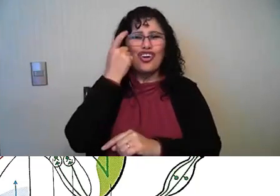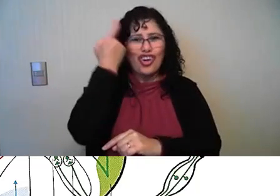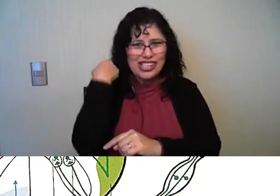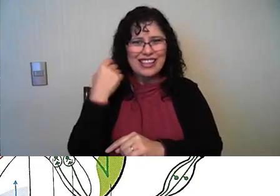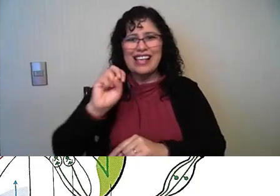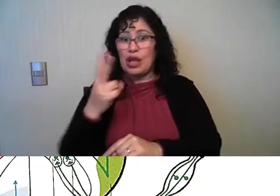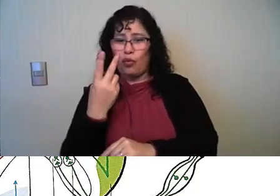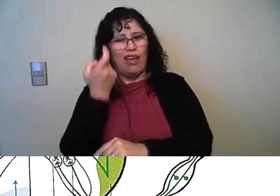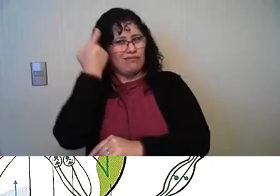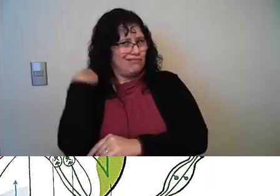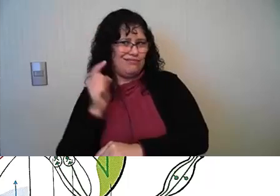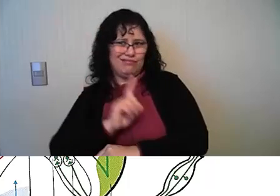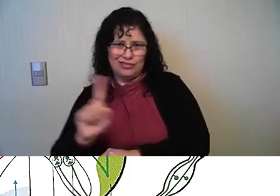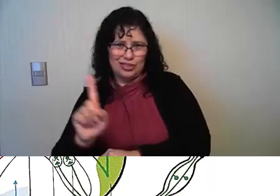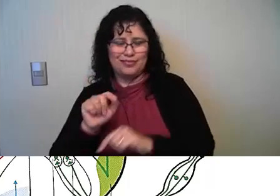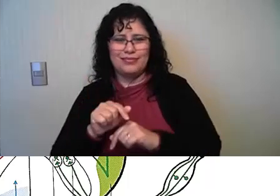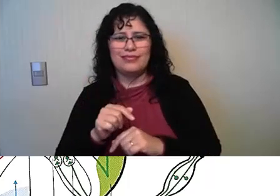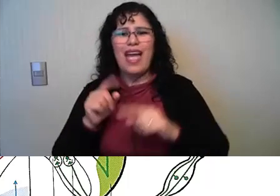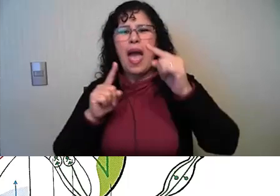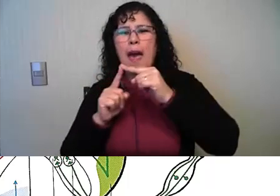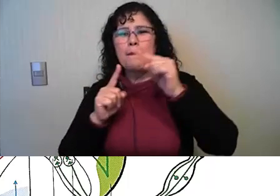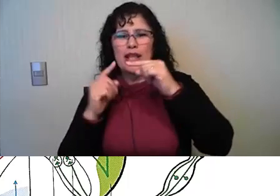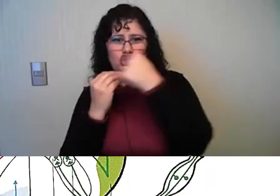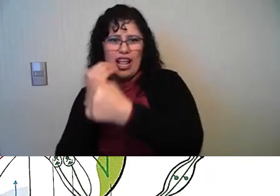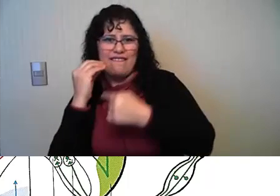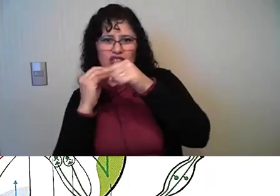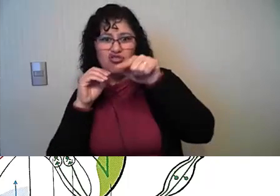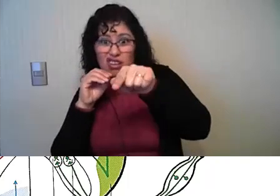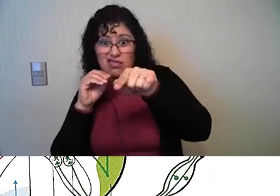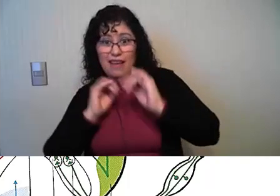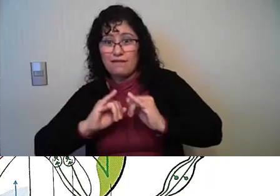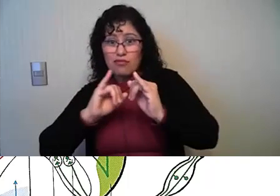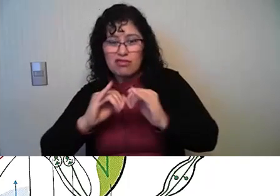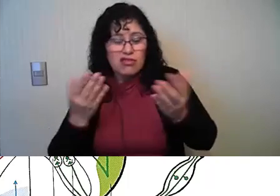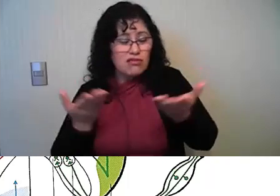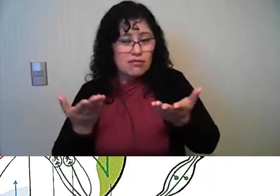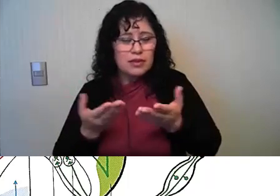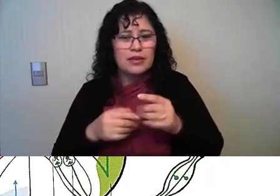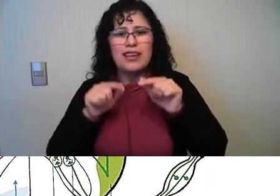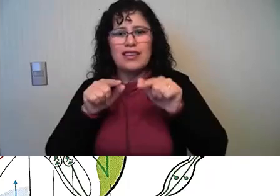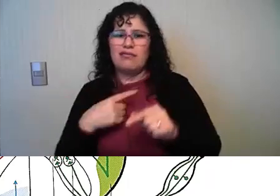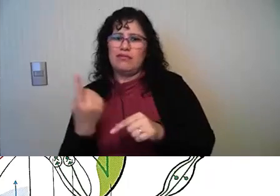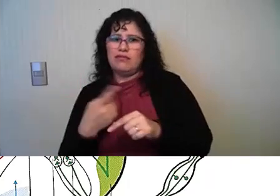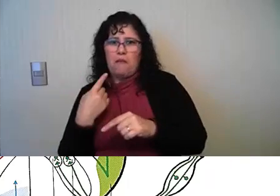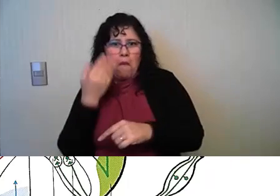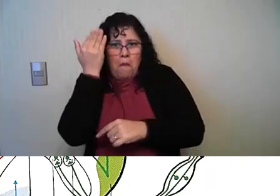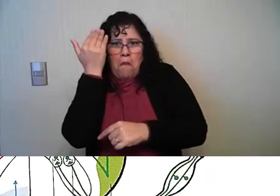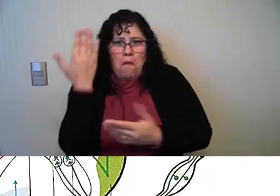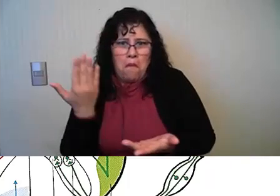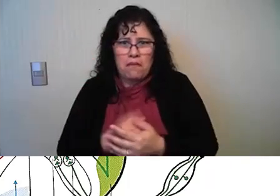¿ya? Esa información nosotros no no la manejamos, solamente el